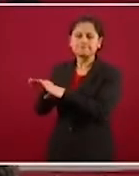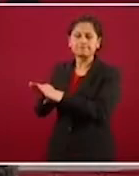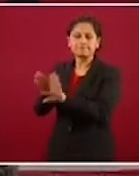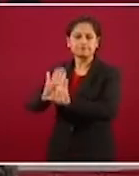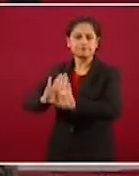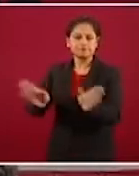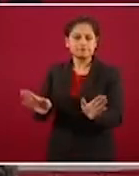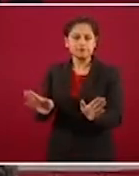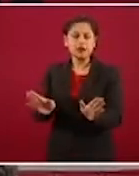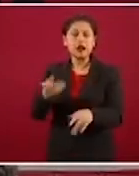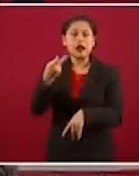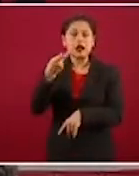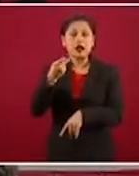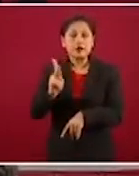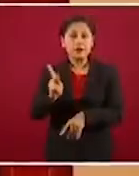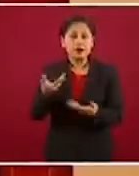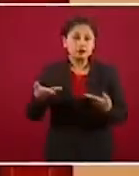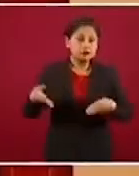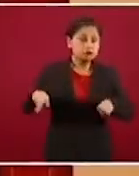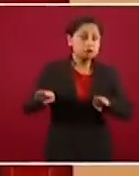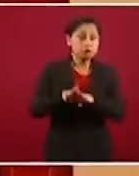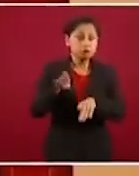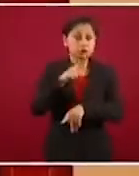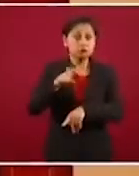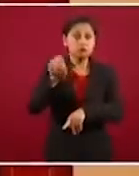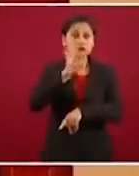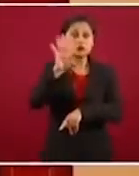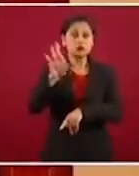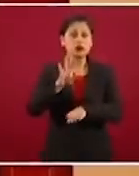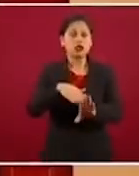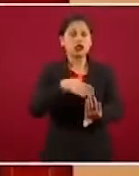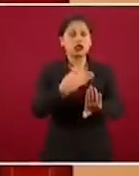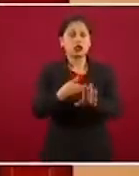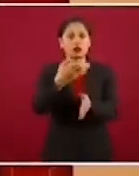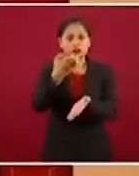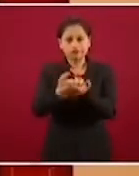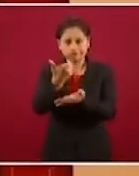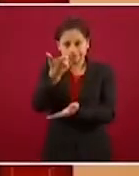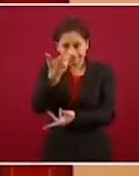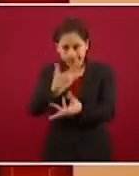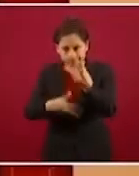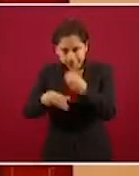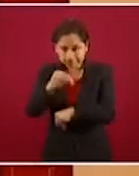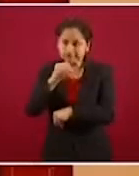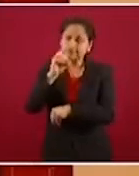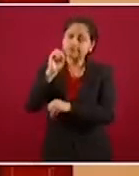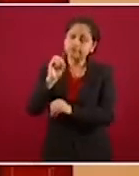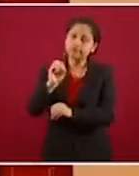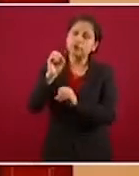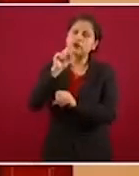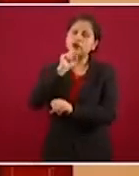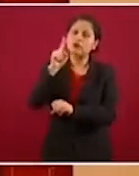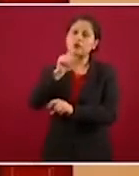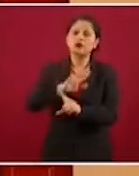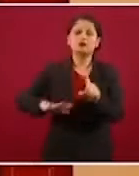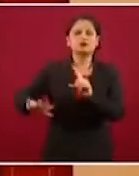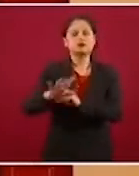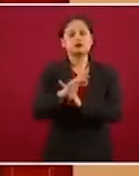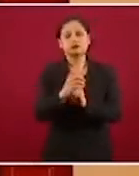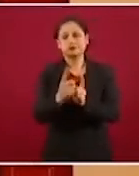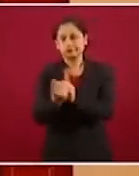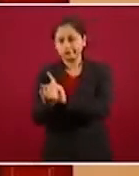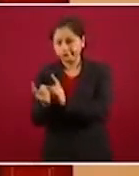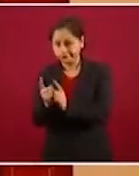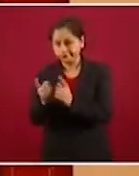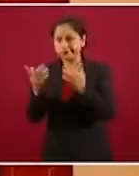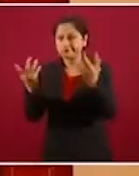dañamos a la sociedad entonces hay que estar calculadamente y con mucha racionalidad cuidando un aspecto